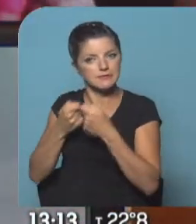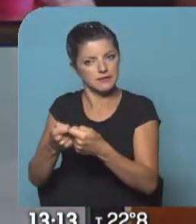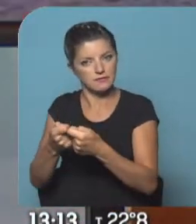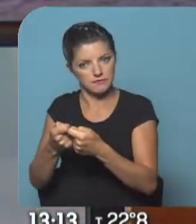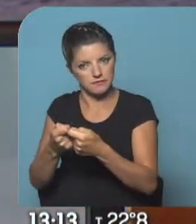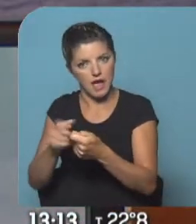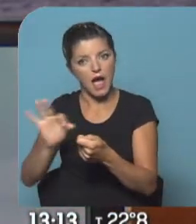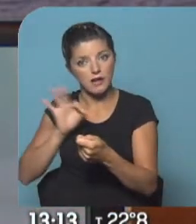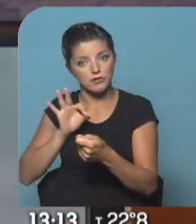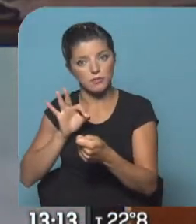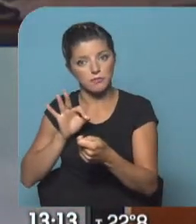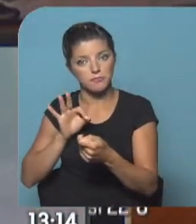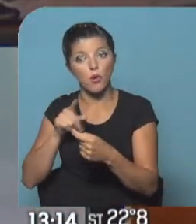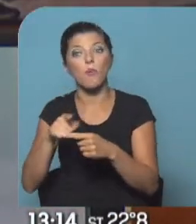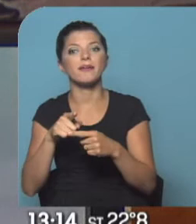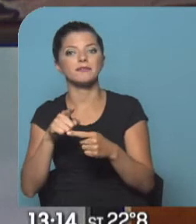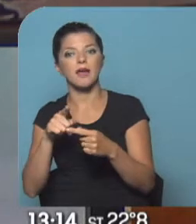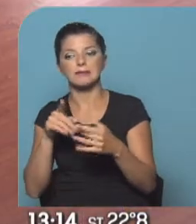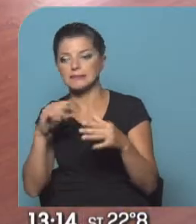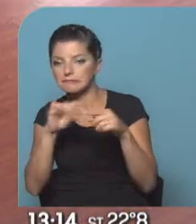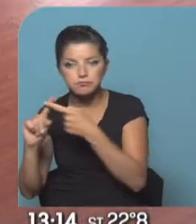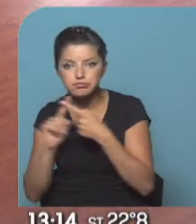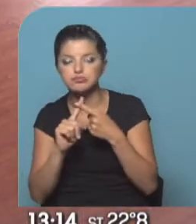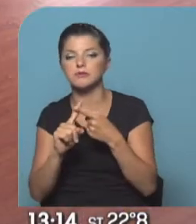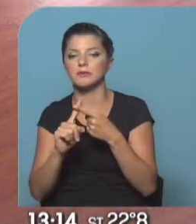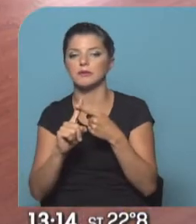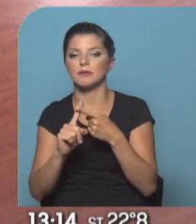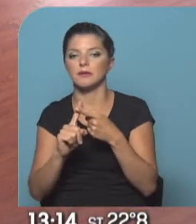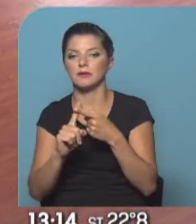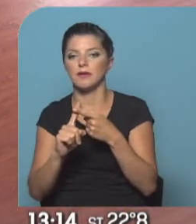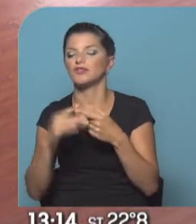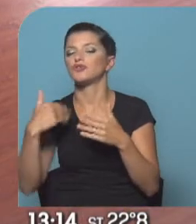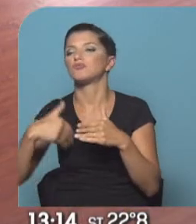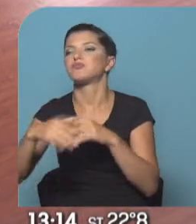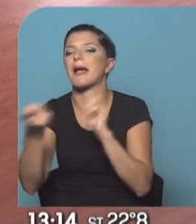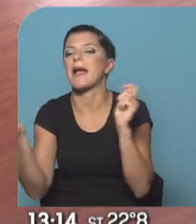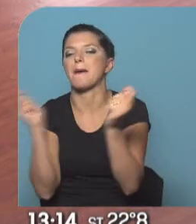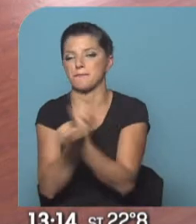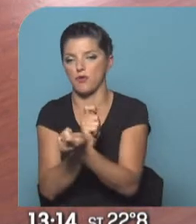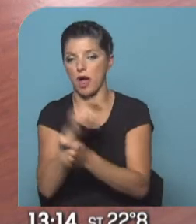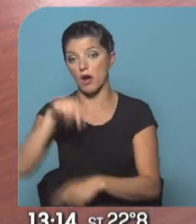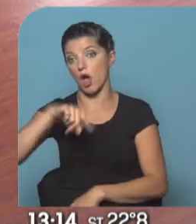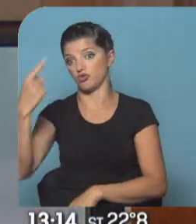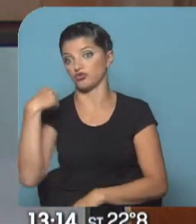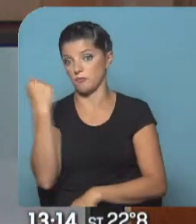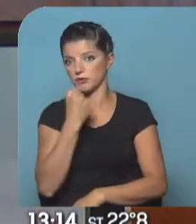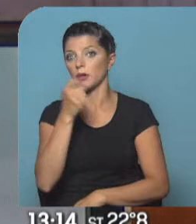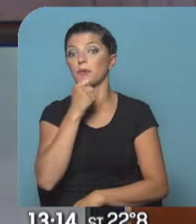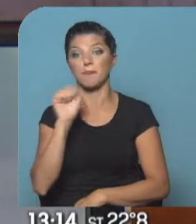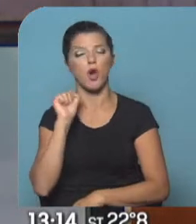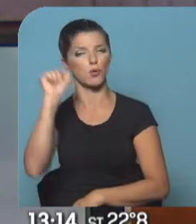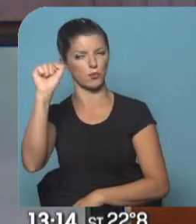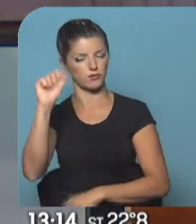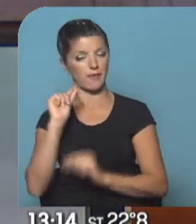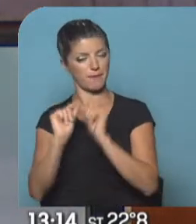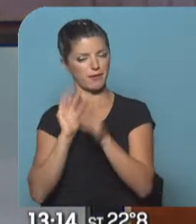mucho tiempo. Al no estar esa gran fuerza agarrando a esos actores, es todo volátil. Ahora hay otros actores que quieren entrar. Lo vemos a Rusia entrando con